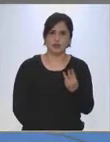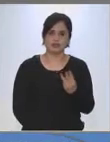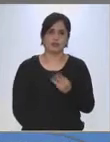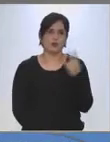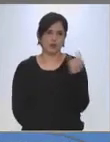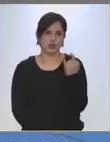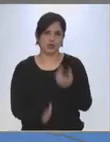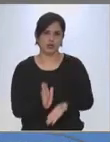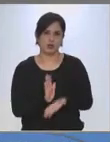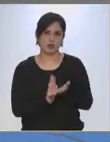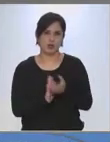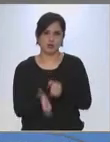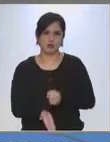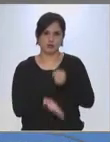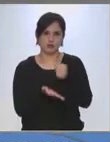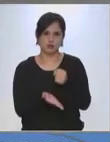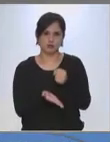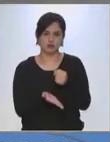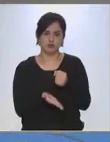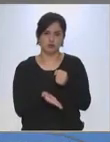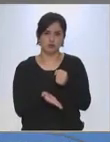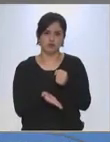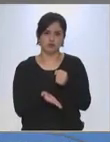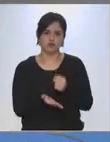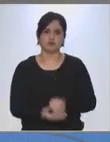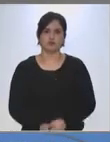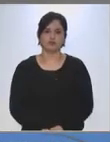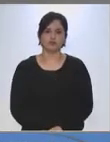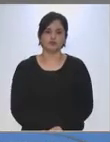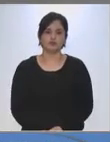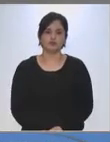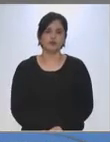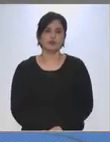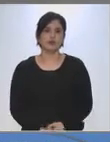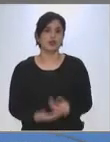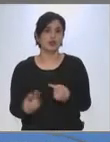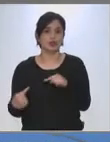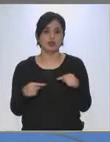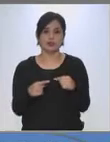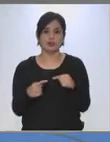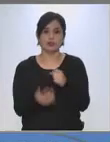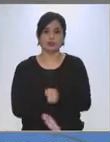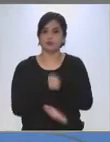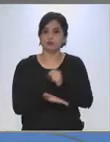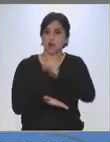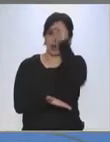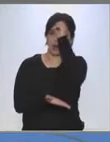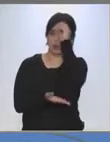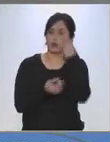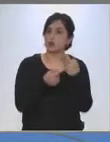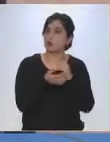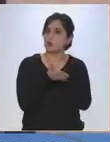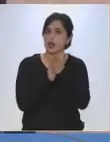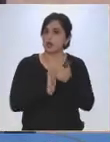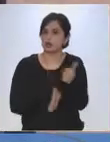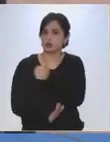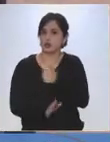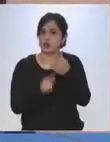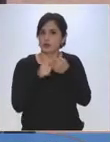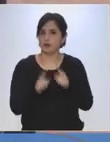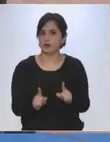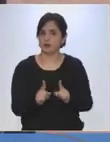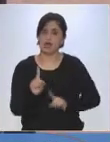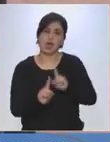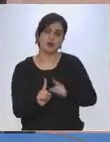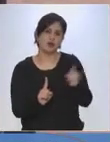aumentar los recursos que vamos a discutir en este debate de los recursos habrá opiniones para todos los gustos algunos